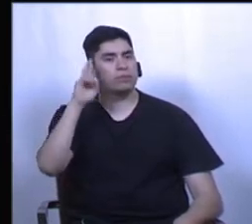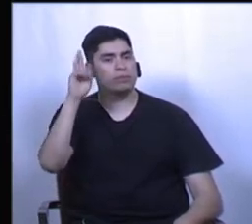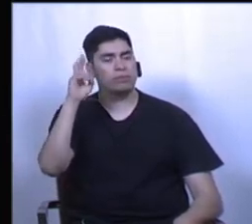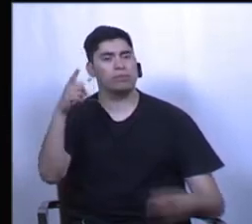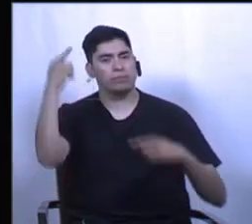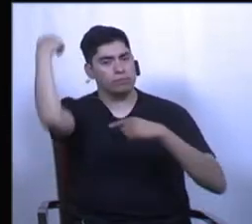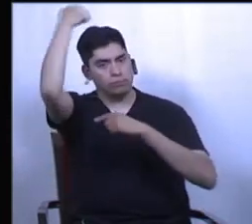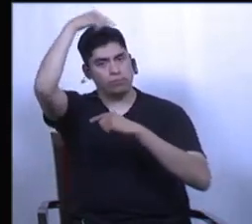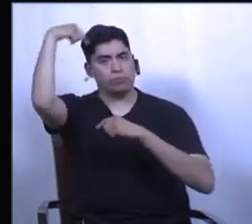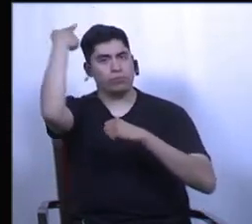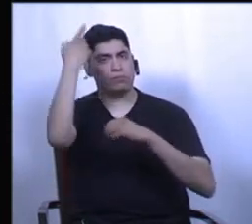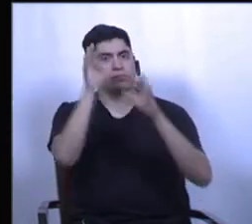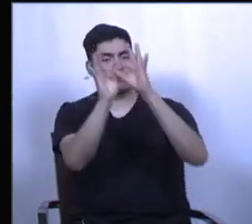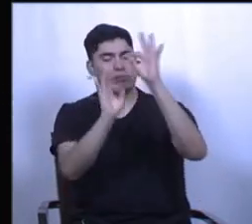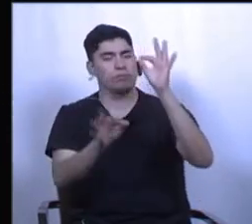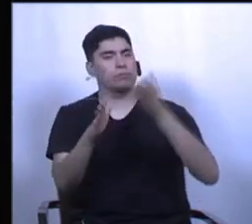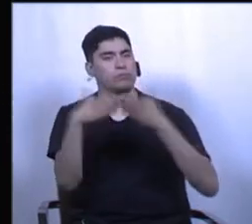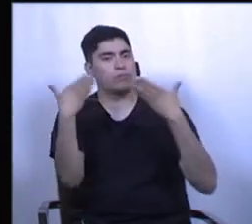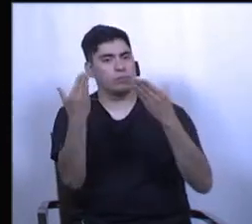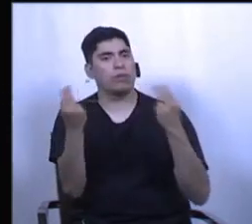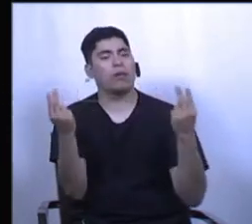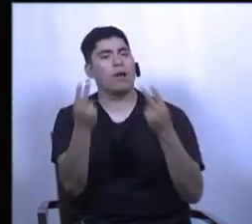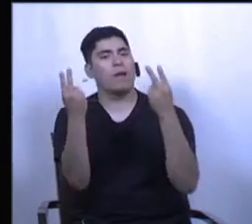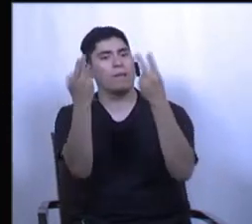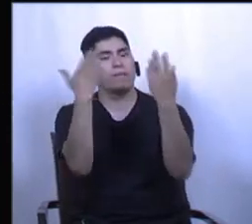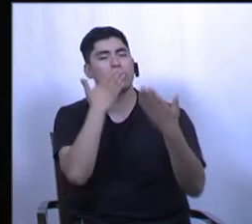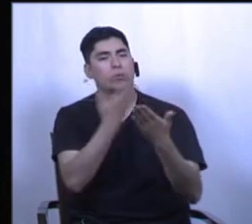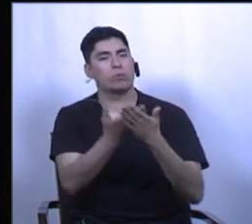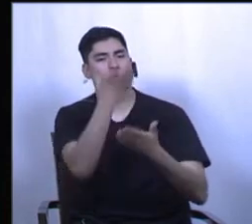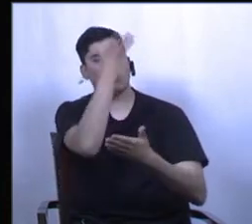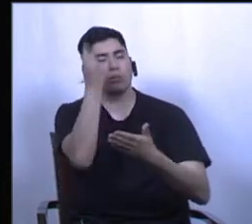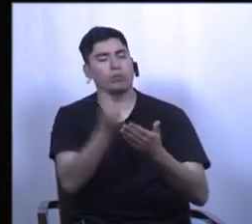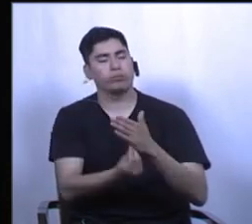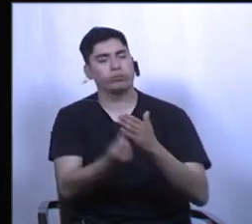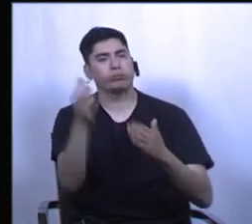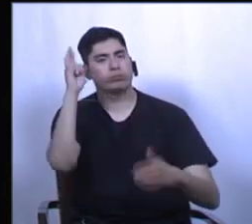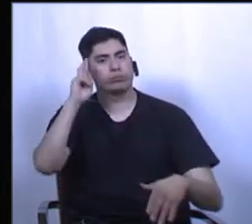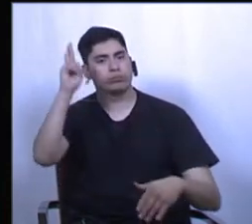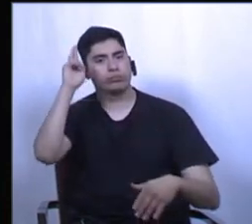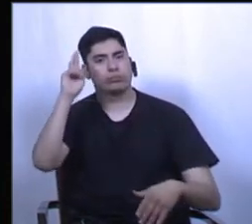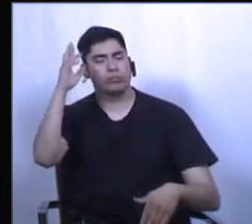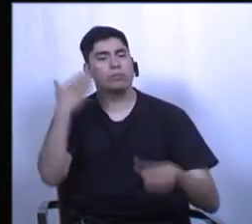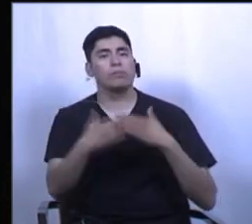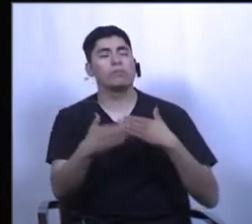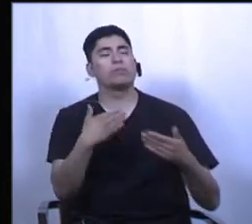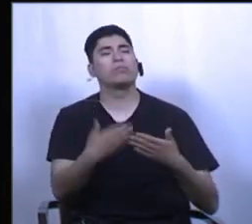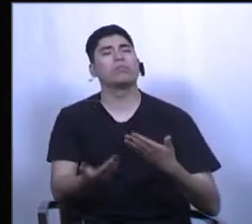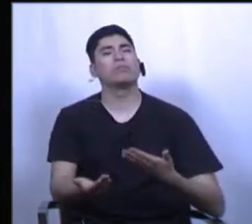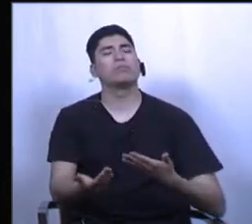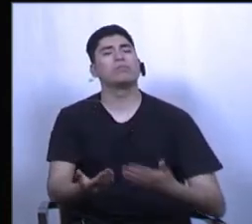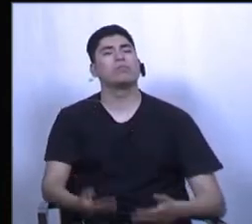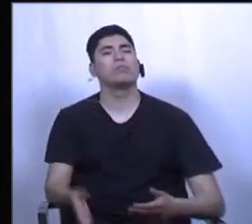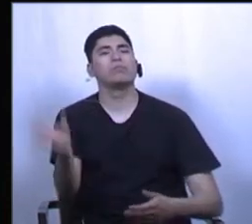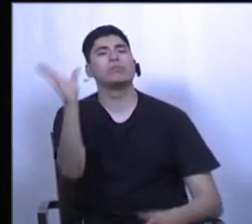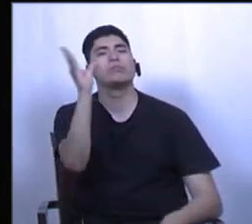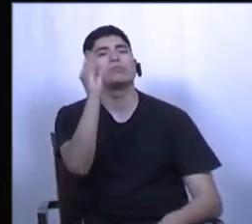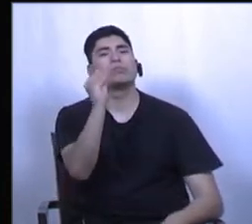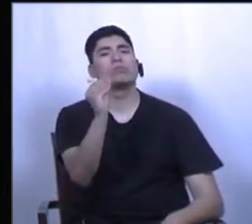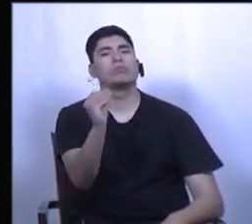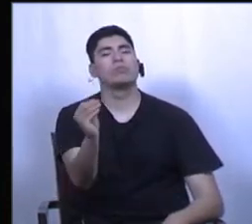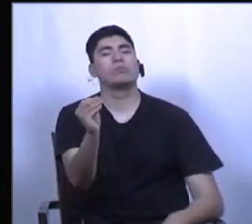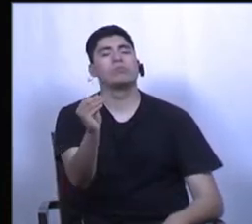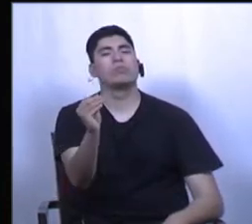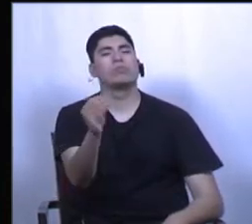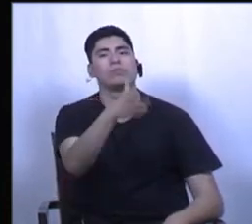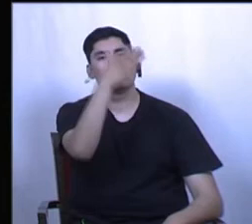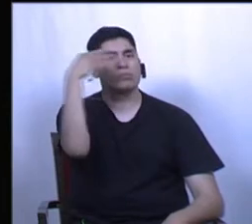se mantenga vivo. Entonces, cuando se pierdan recuerdos y cada vez más, ahí es donde se apaga el cerebro. Y ahí